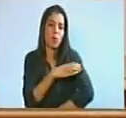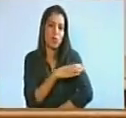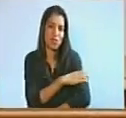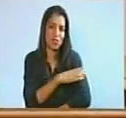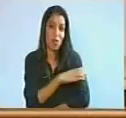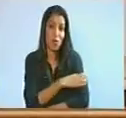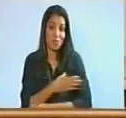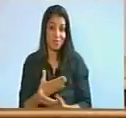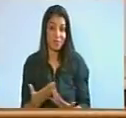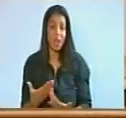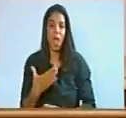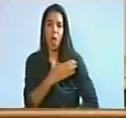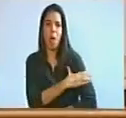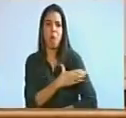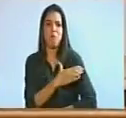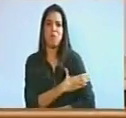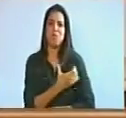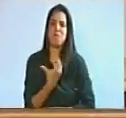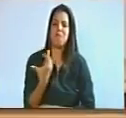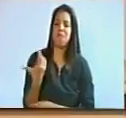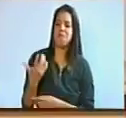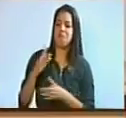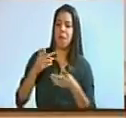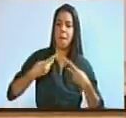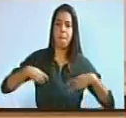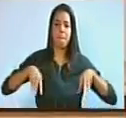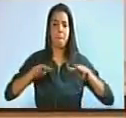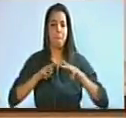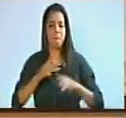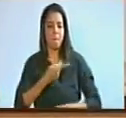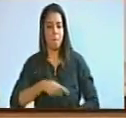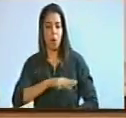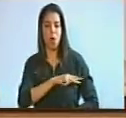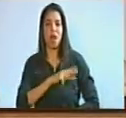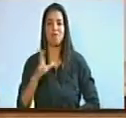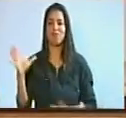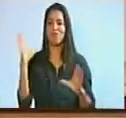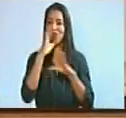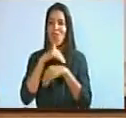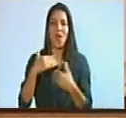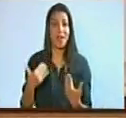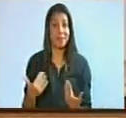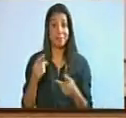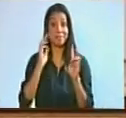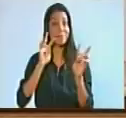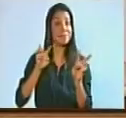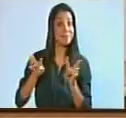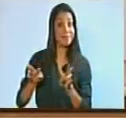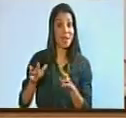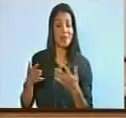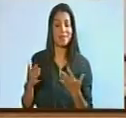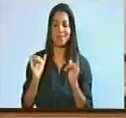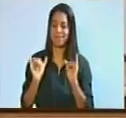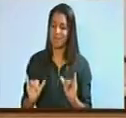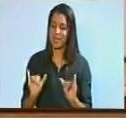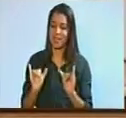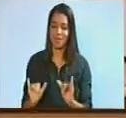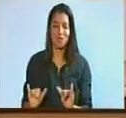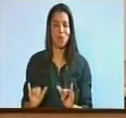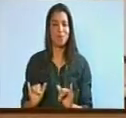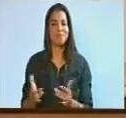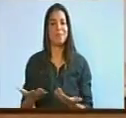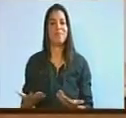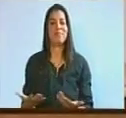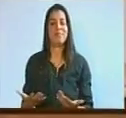ningún código de honor ni de ética política. Observamos nosotros las